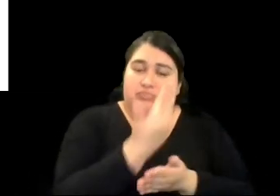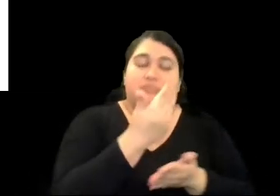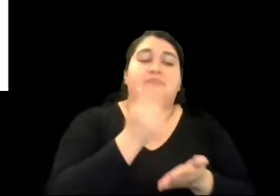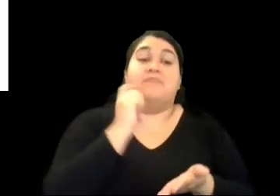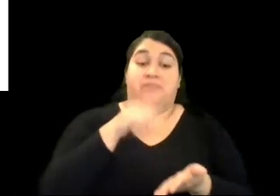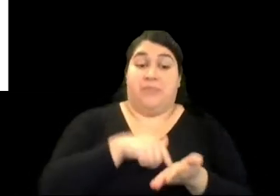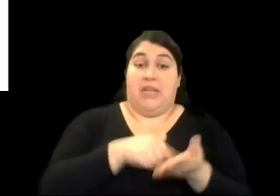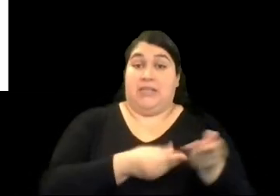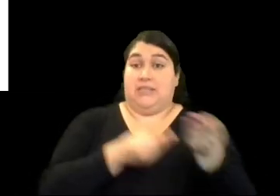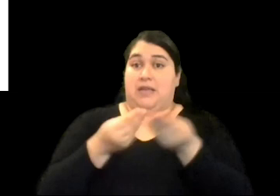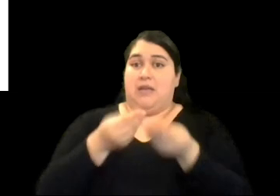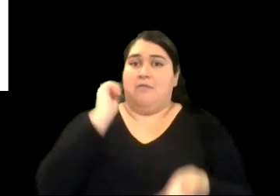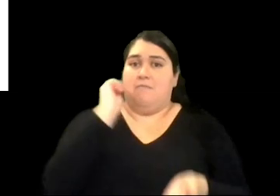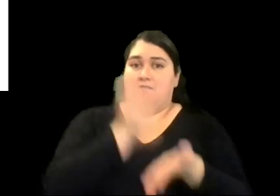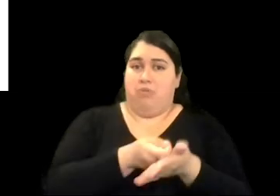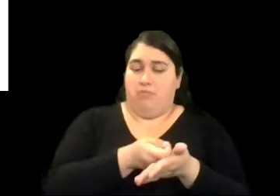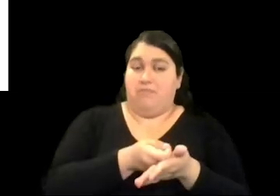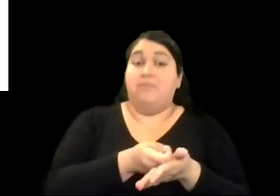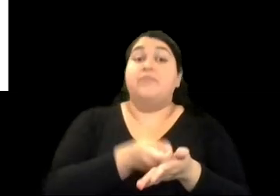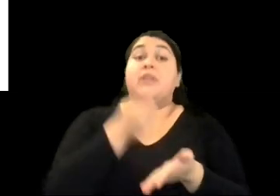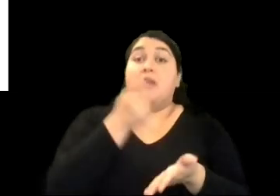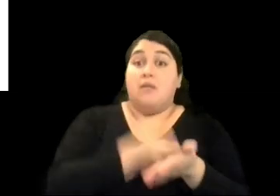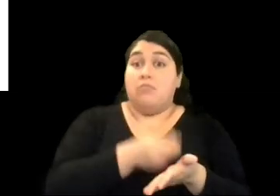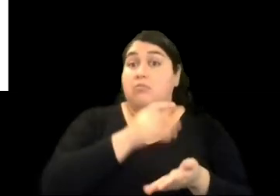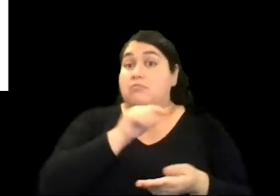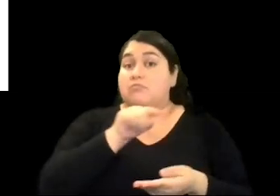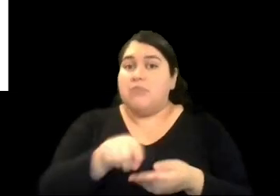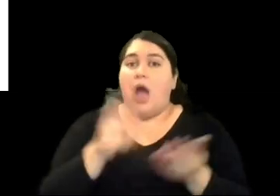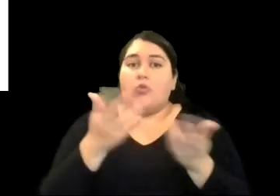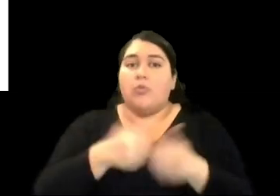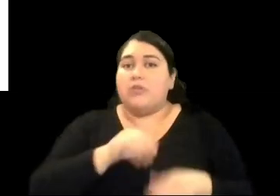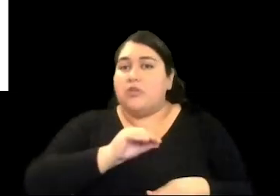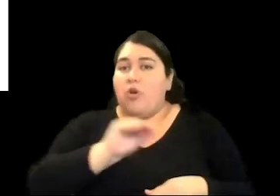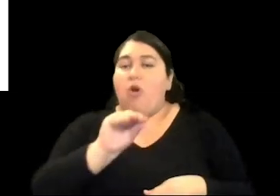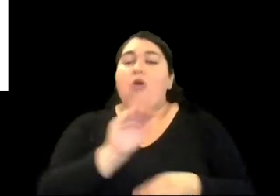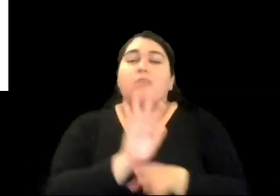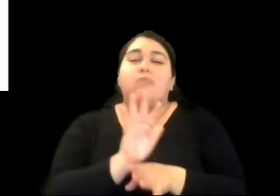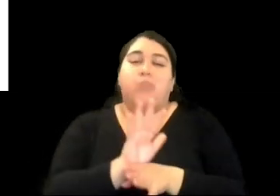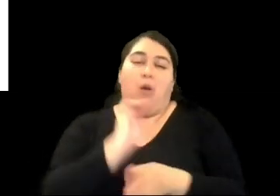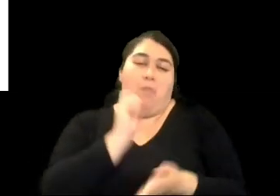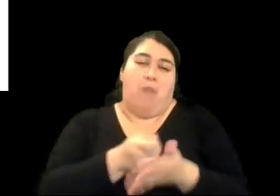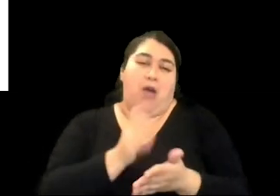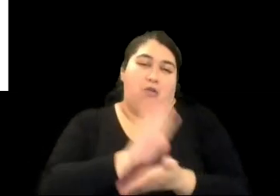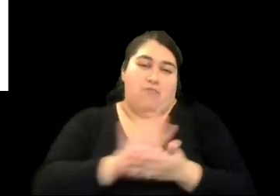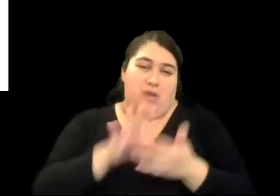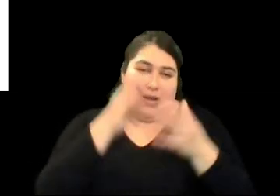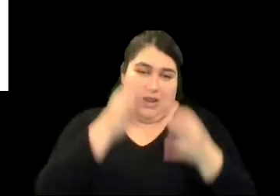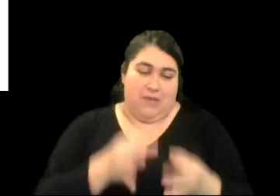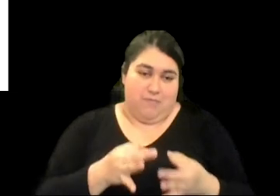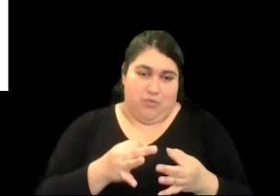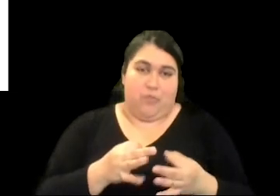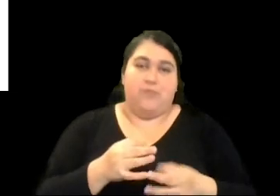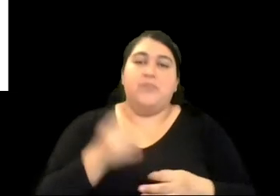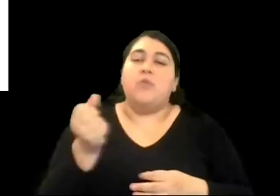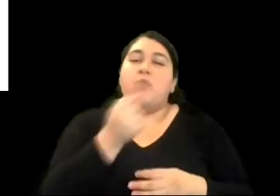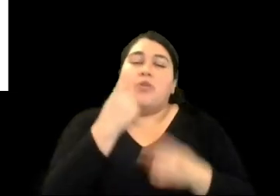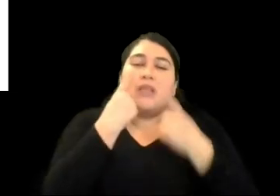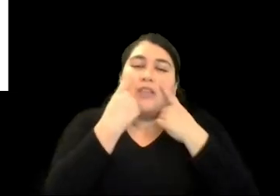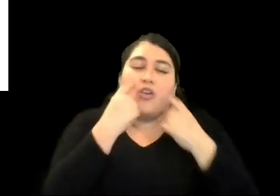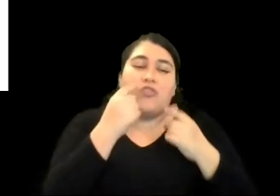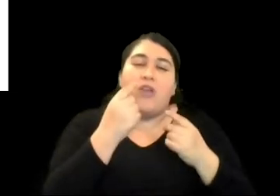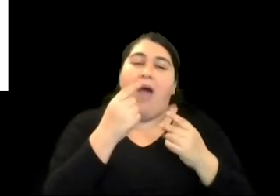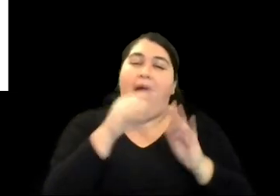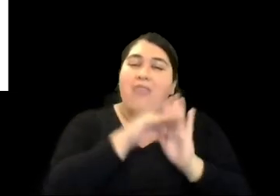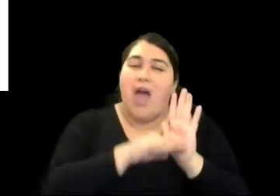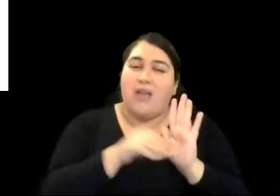volante electrónico en el sistema, se va a considerar el plan presentado, vía notificación en el domicilio fiscal electrónico. Si no